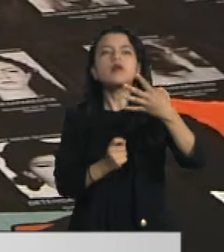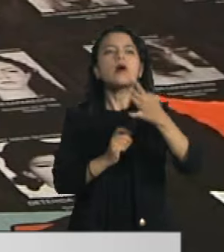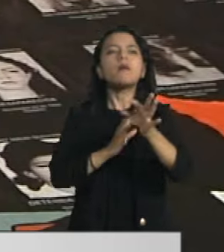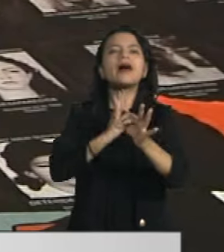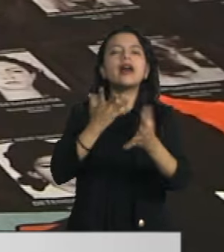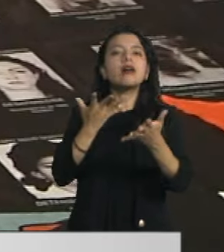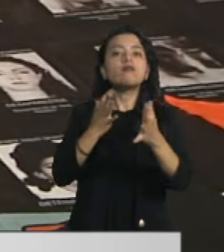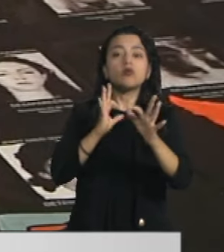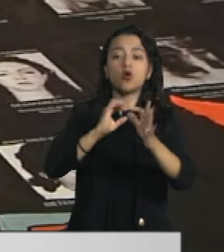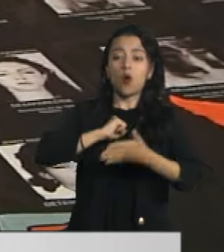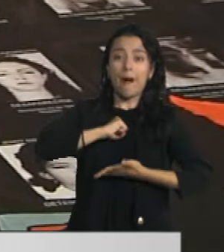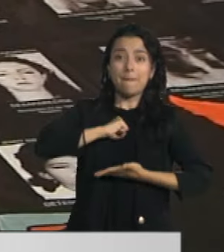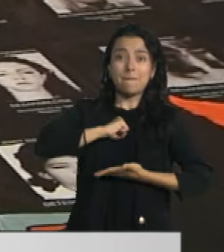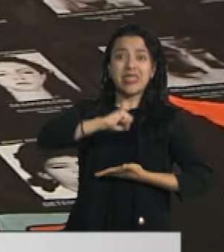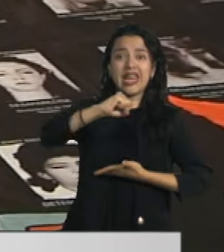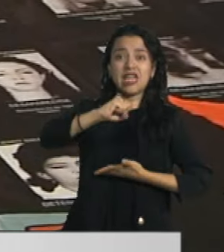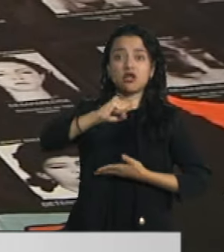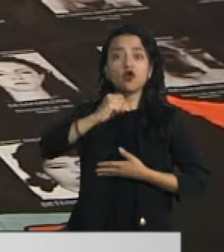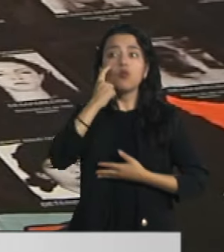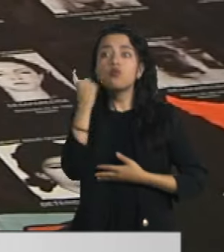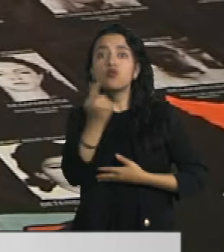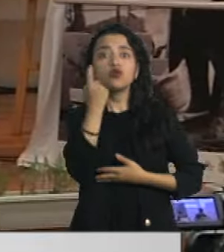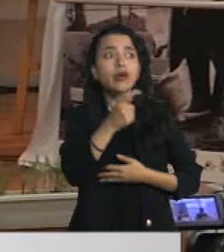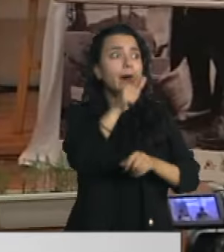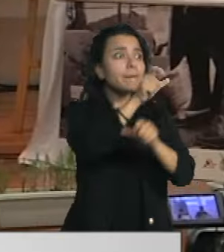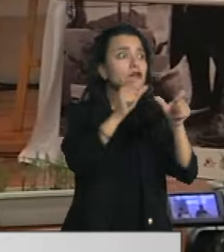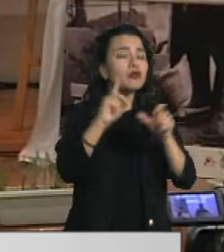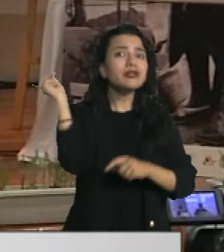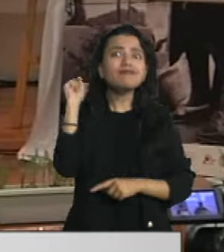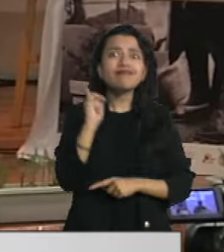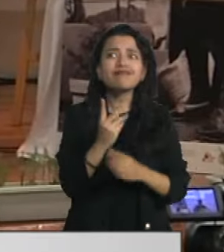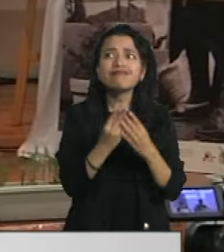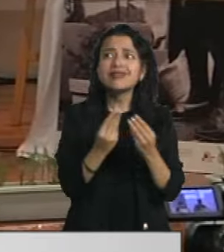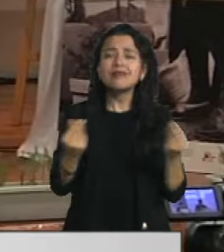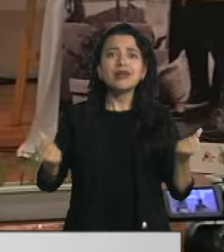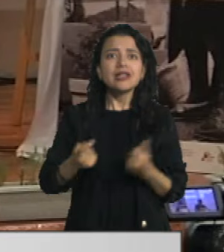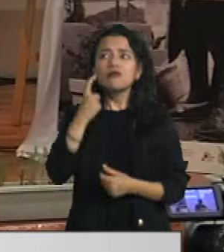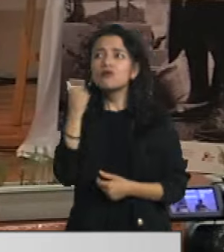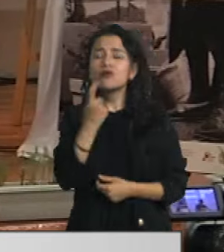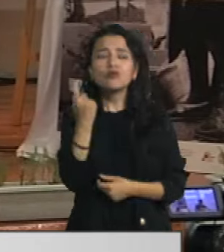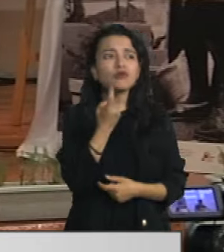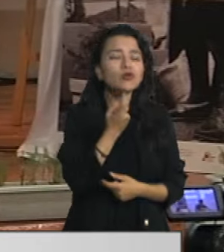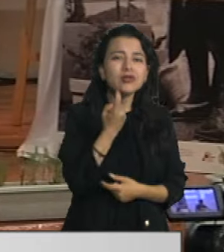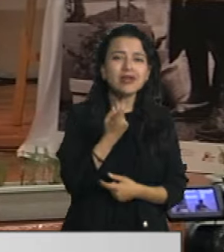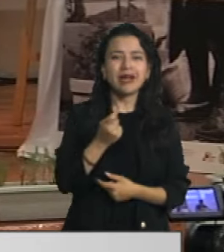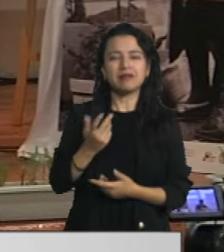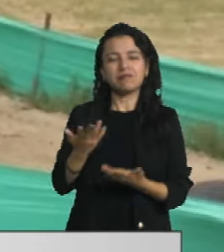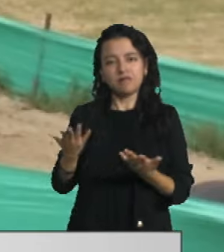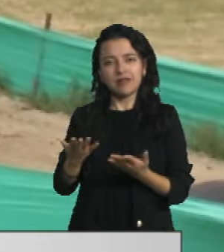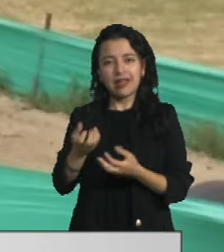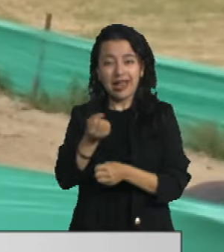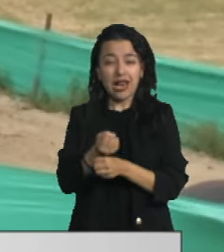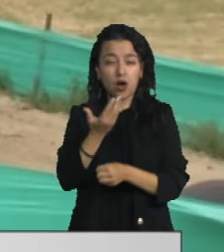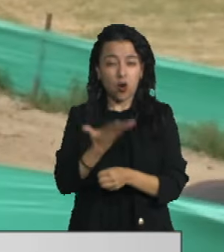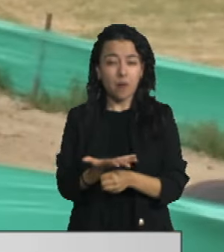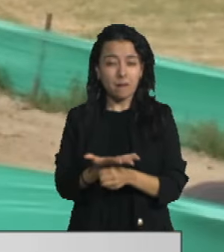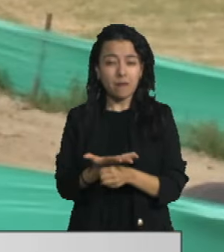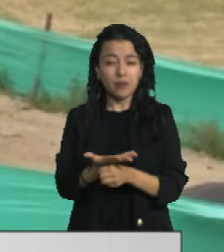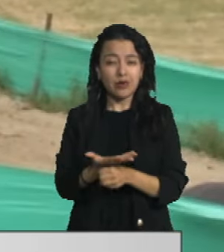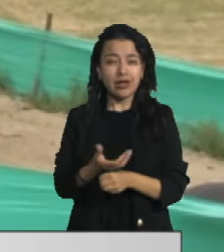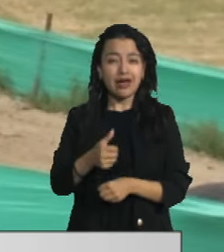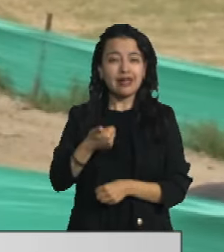el derecho de la búsqueda de personas dadas por desaparecidas en la recordada escombrera de la Comuna 13 de